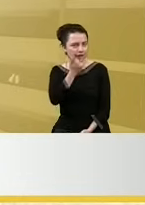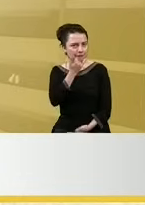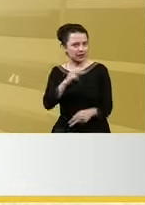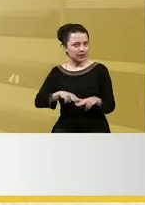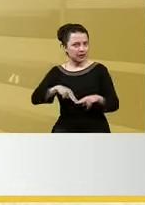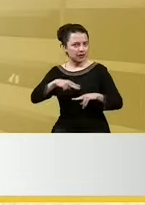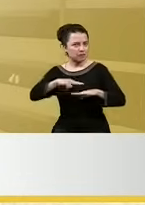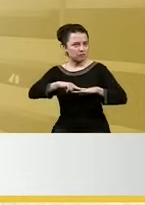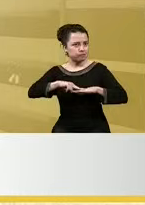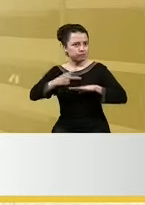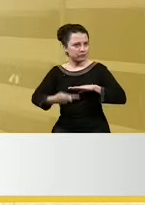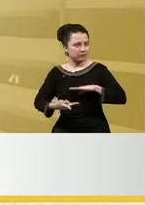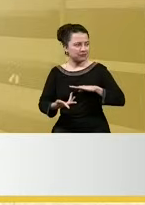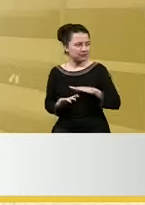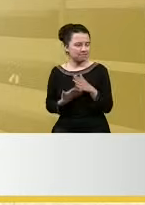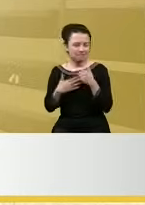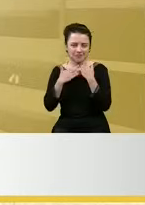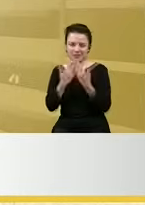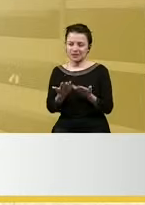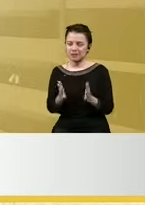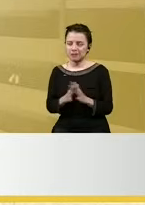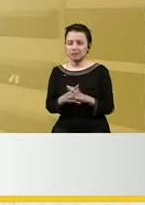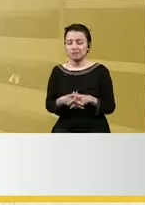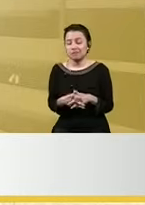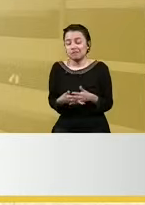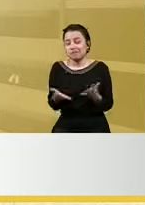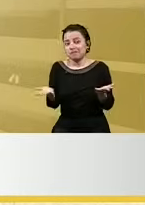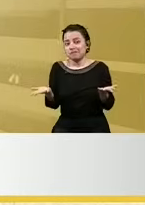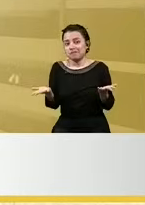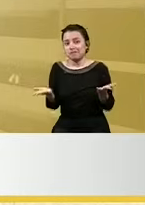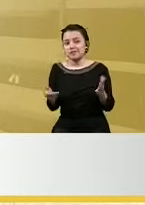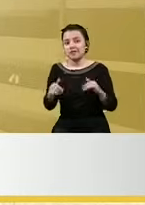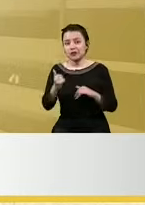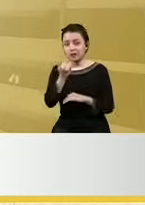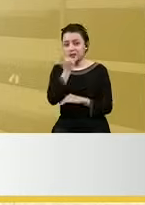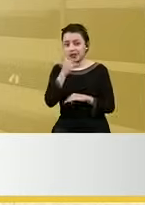pasa si se cae? Bueno, no, en fin. No, no, no, no. Es lo que ocurre en Bogotá.